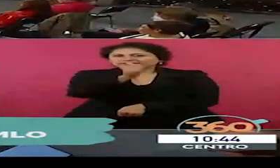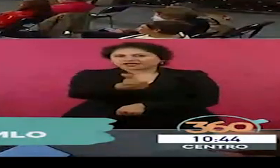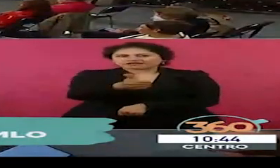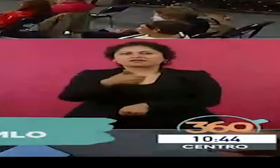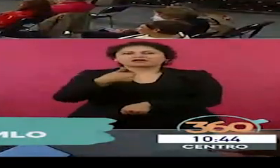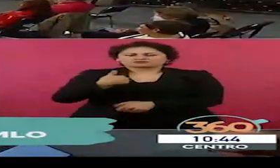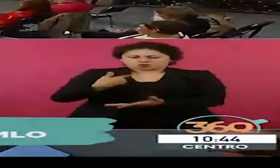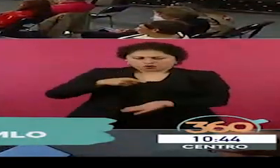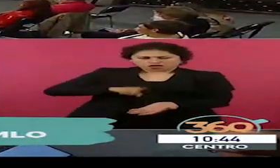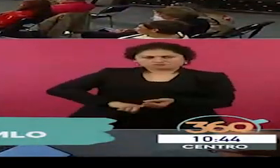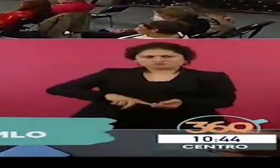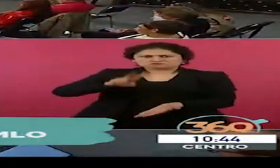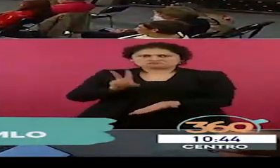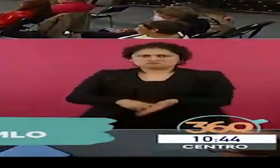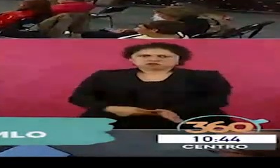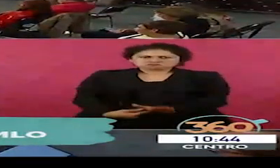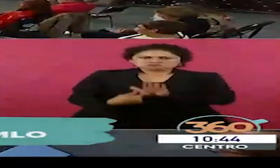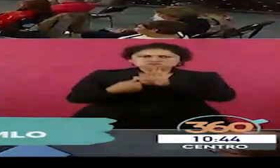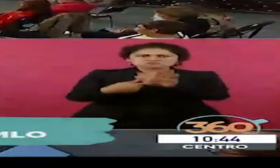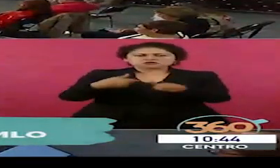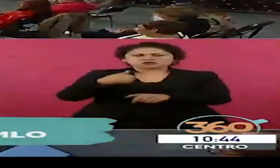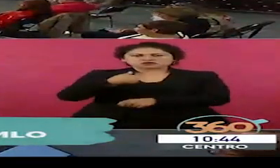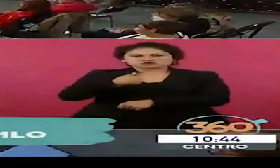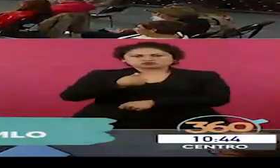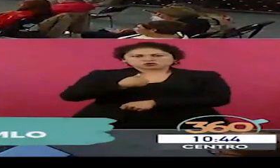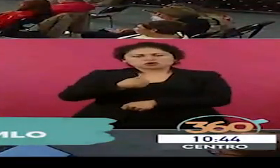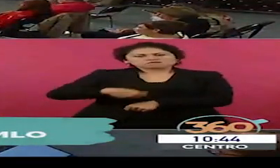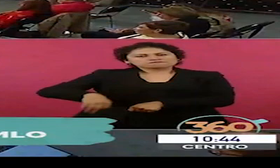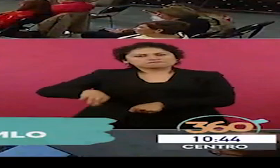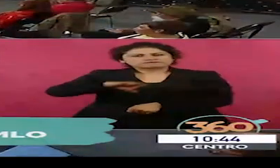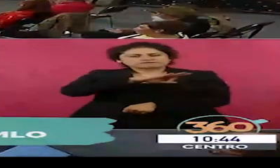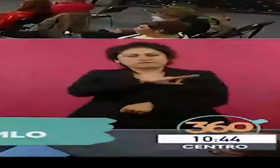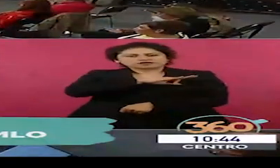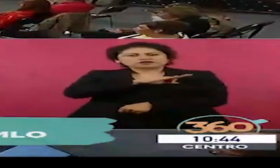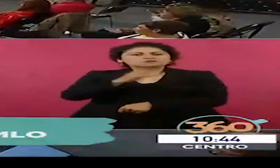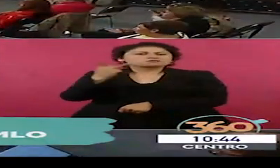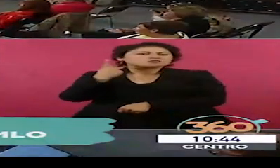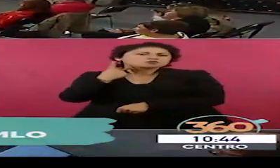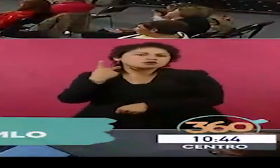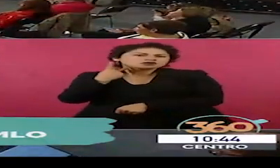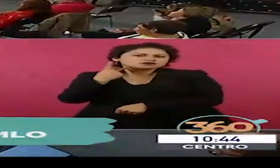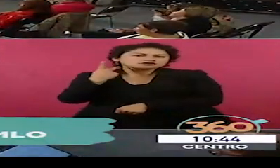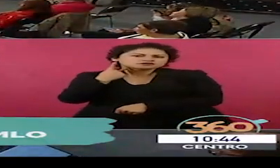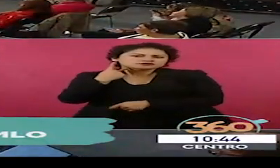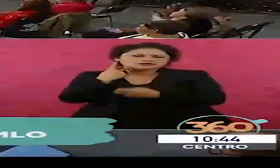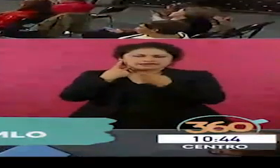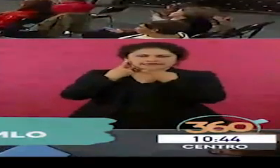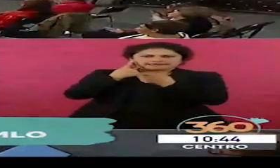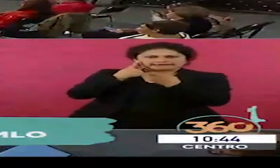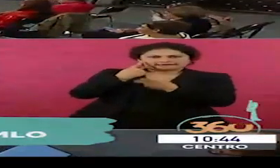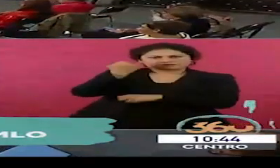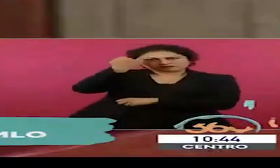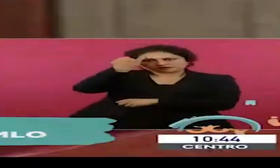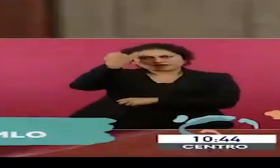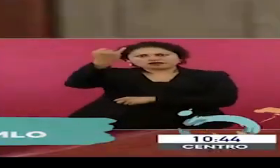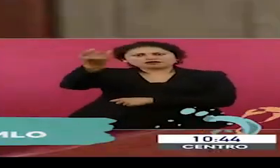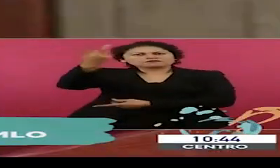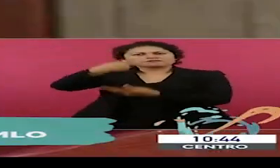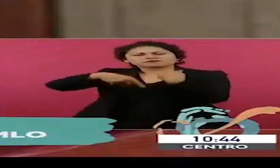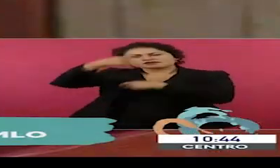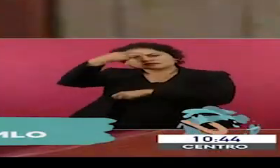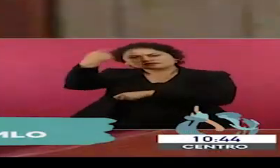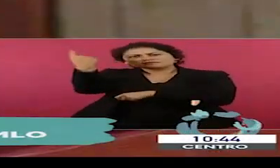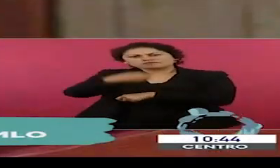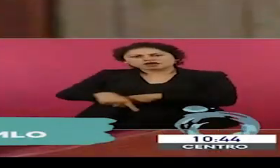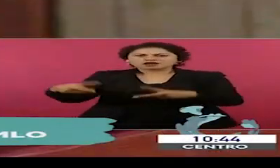por principios creo en la política que entre otras cosas se inventó para evitar la confrontación